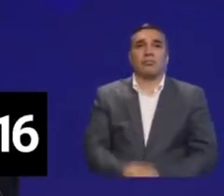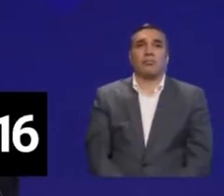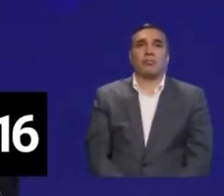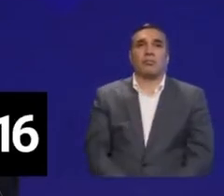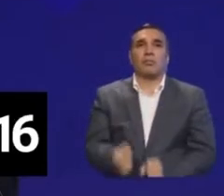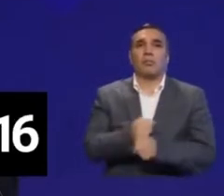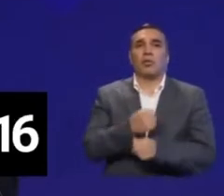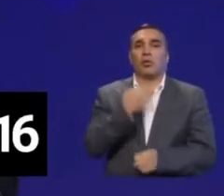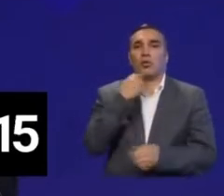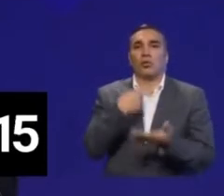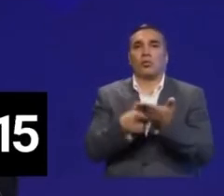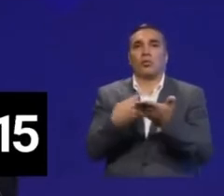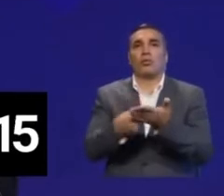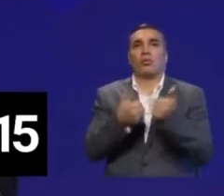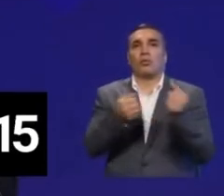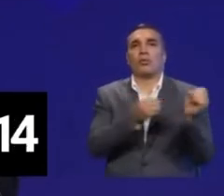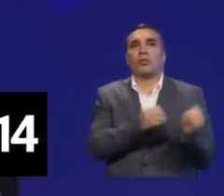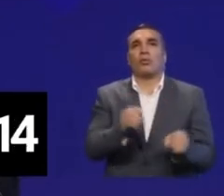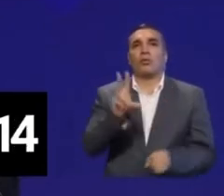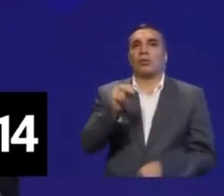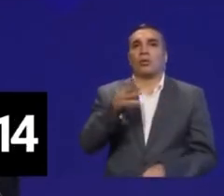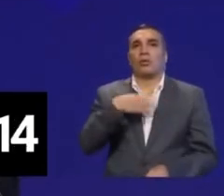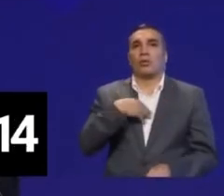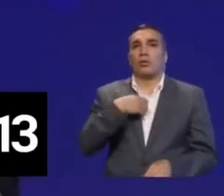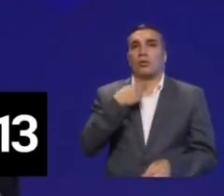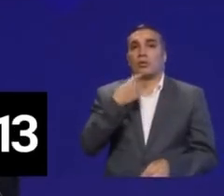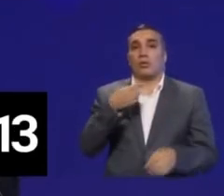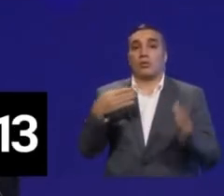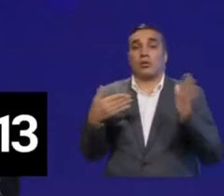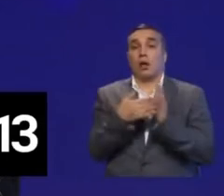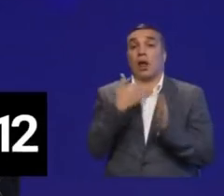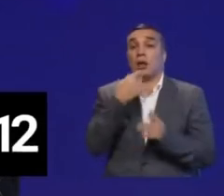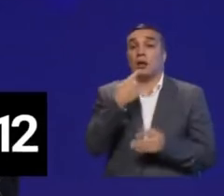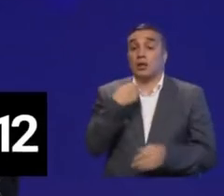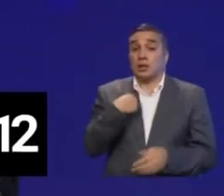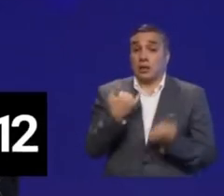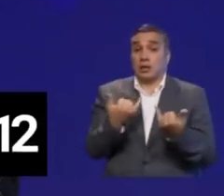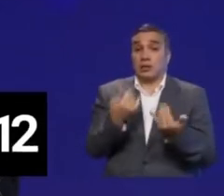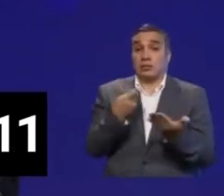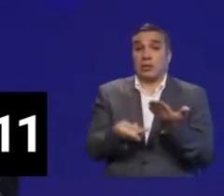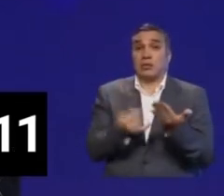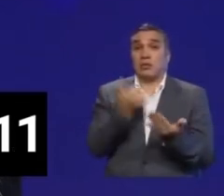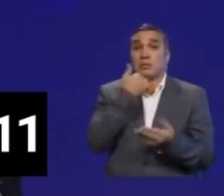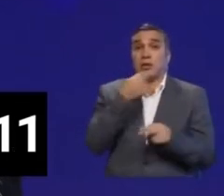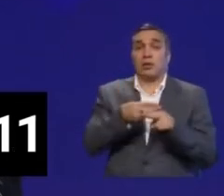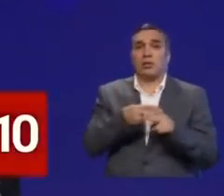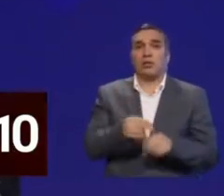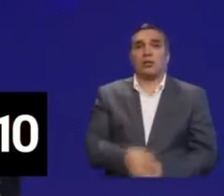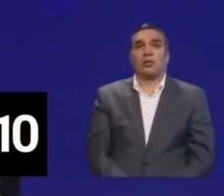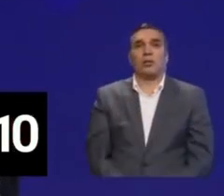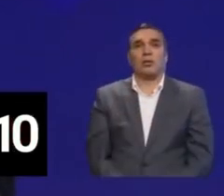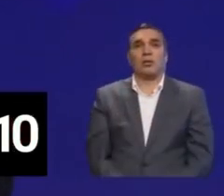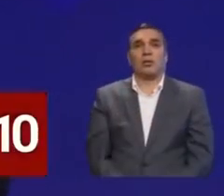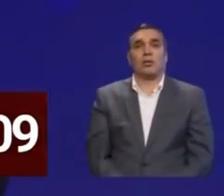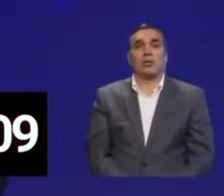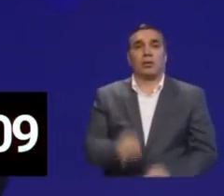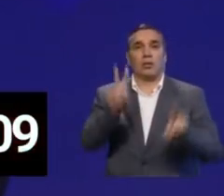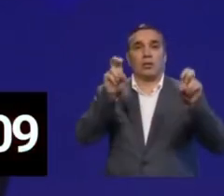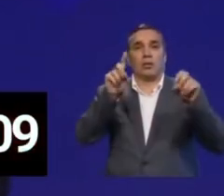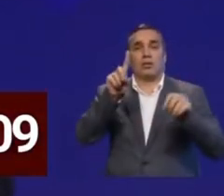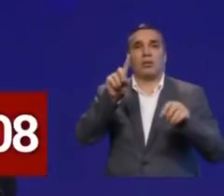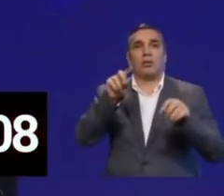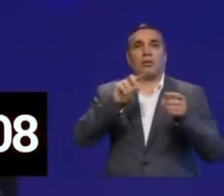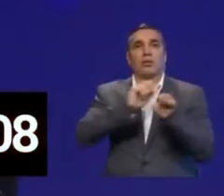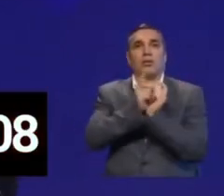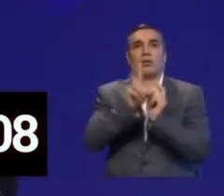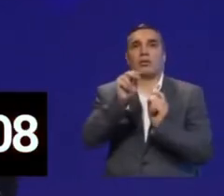al menos un debate de una manera organizada. No estoy denostando contra nadie, es algo que me acaban de notificar que está pasando. Candidato, esa imagen corresponde a un montaje